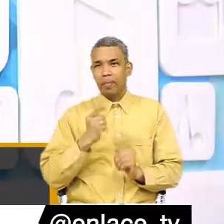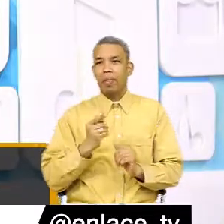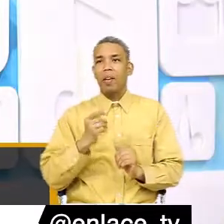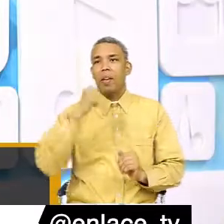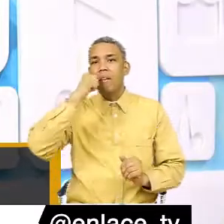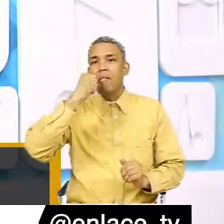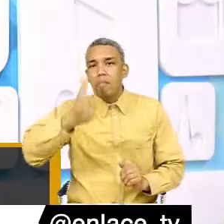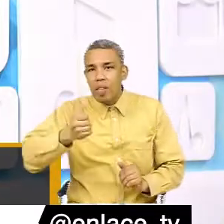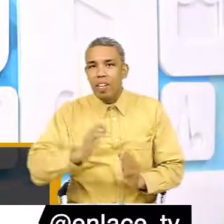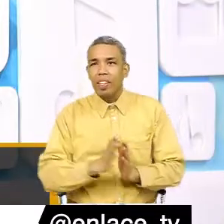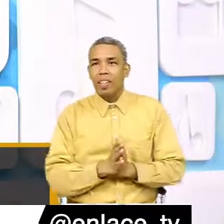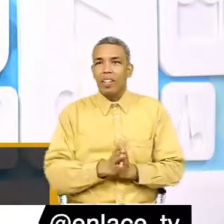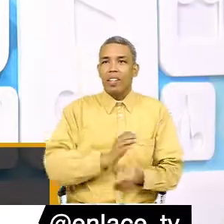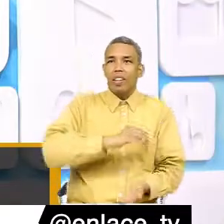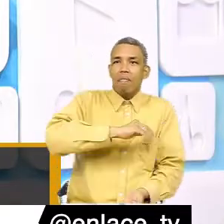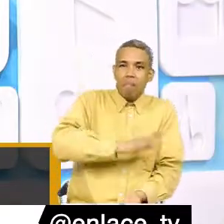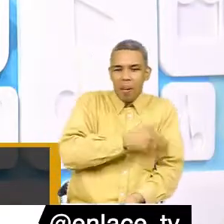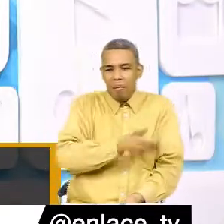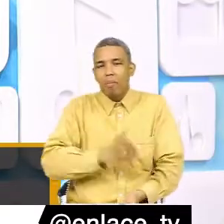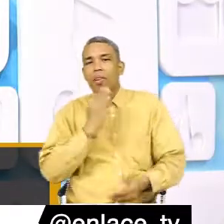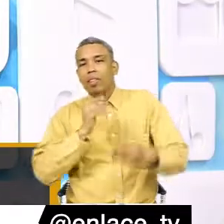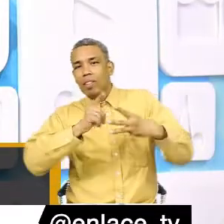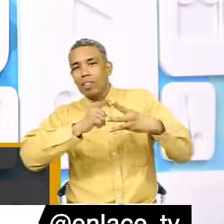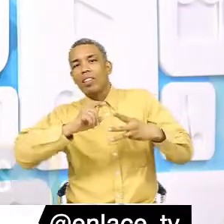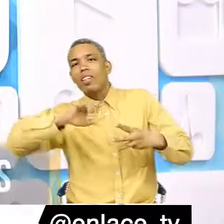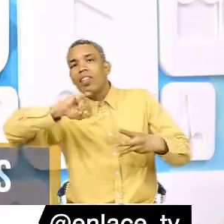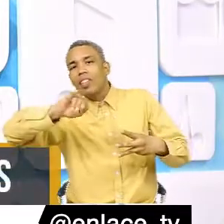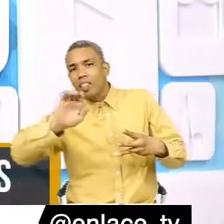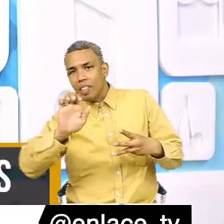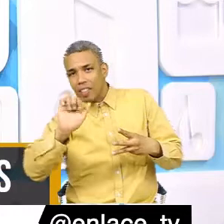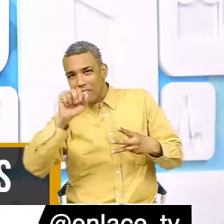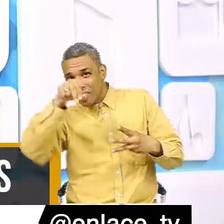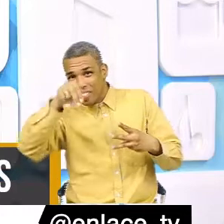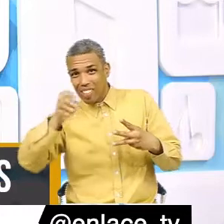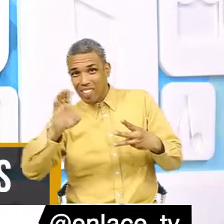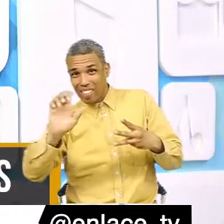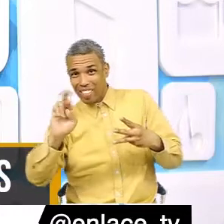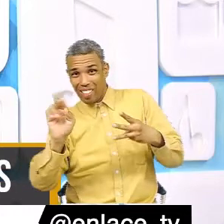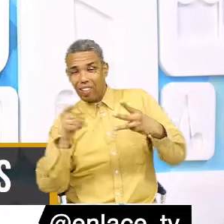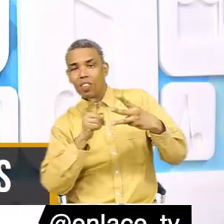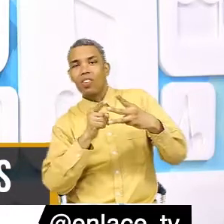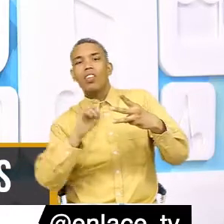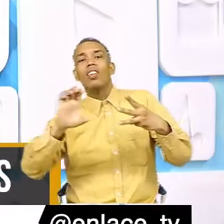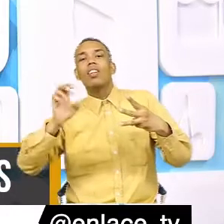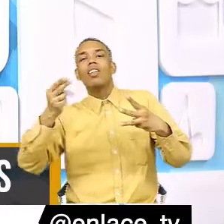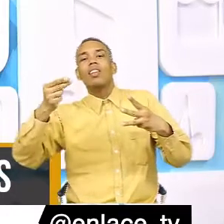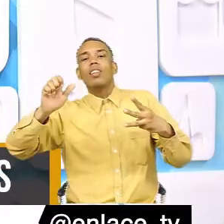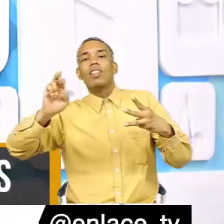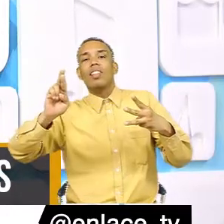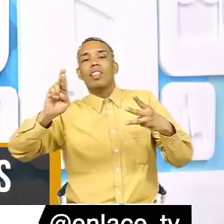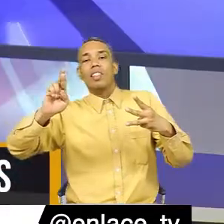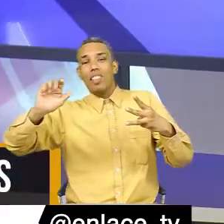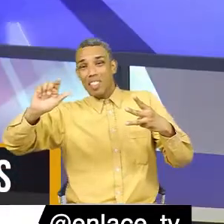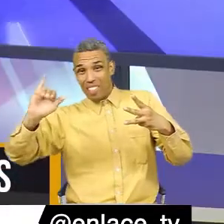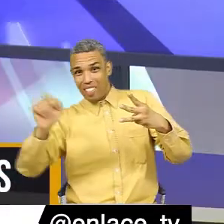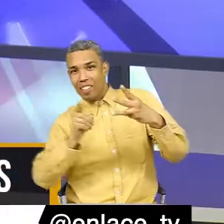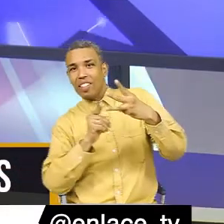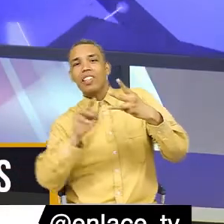de los tres artistas del momento, Giancarlo Centeno, Charlie Cardona y Miguel Moli. Bueno, muy bien.